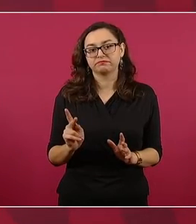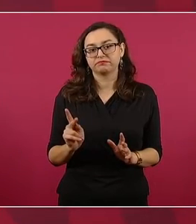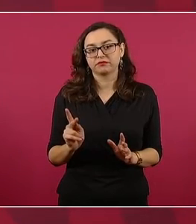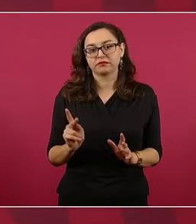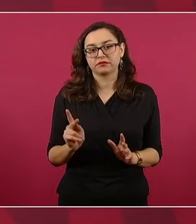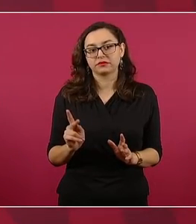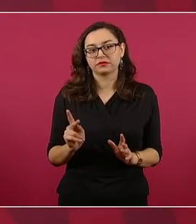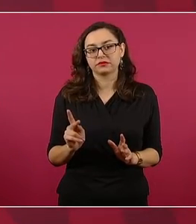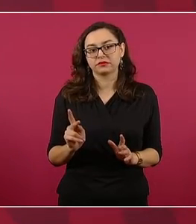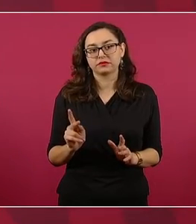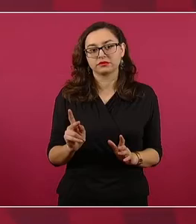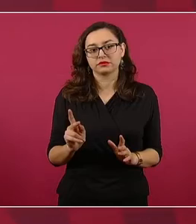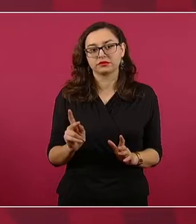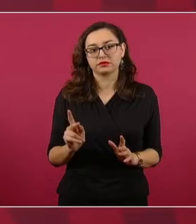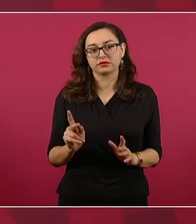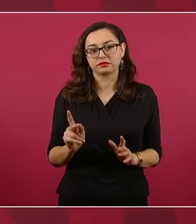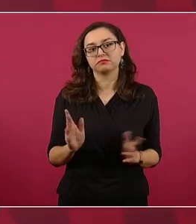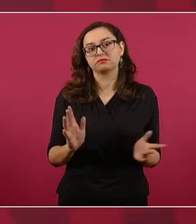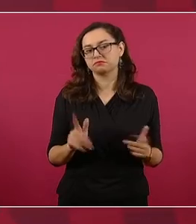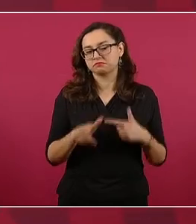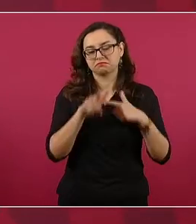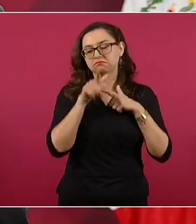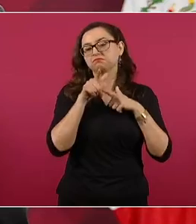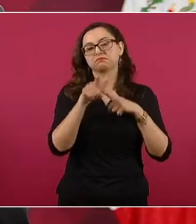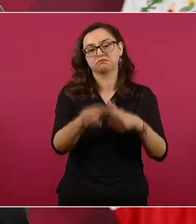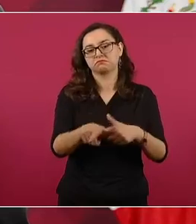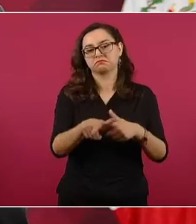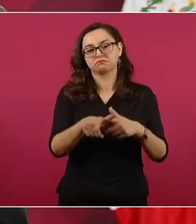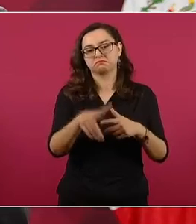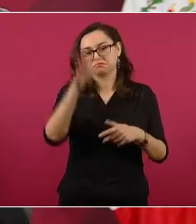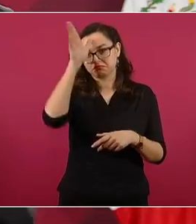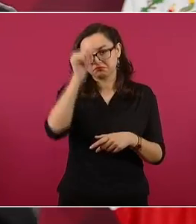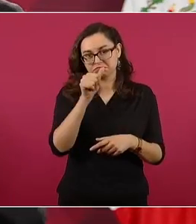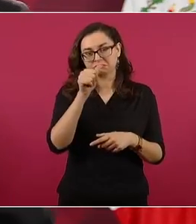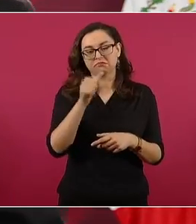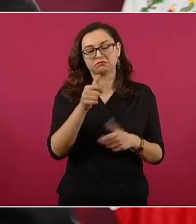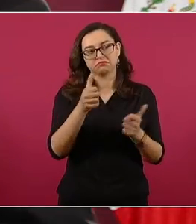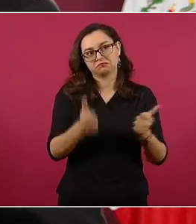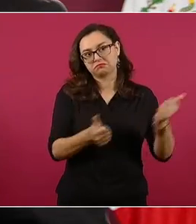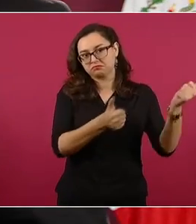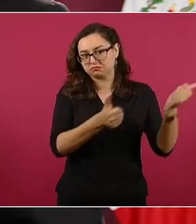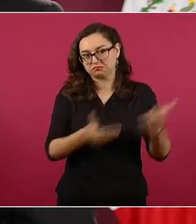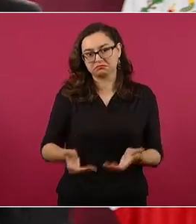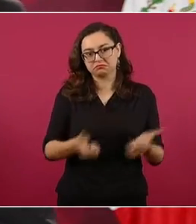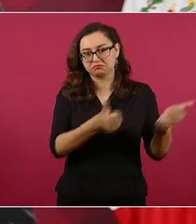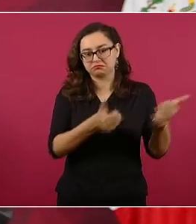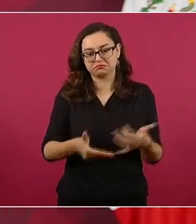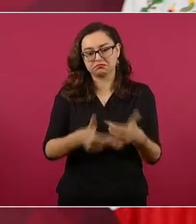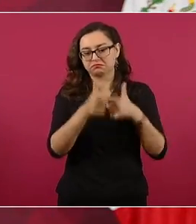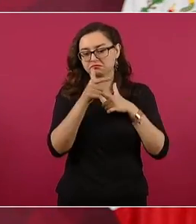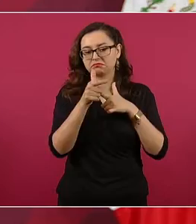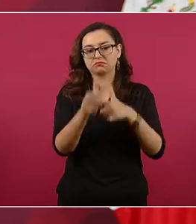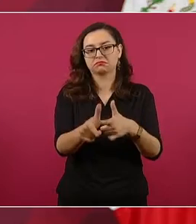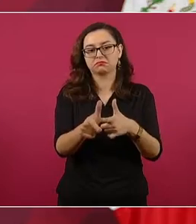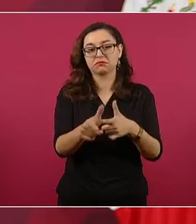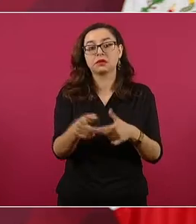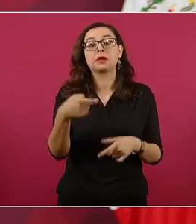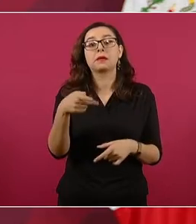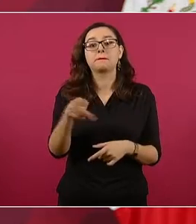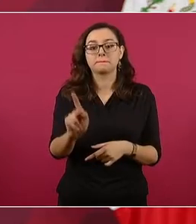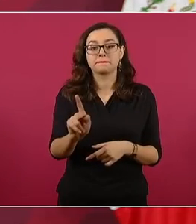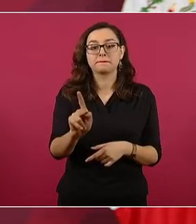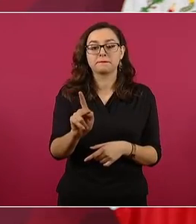cauces de importación. Y lo que se consiguió es de